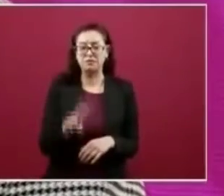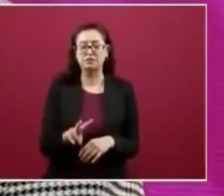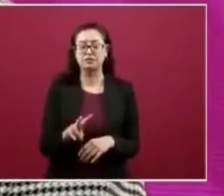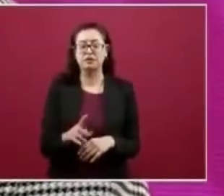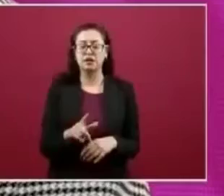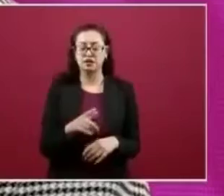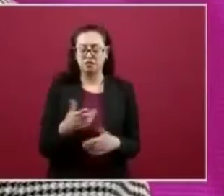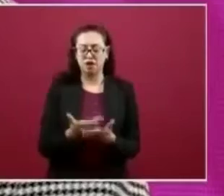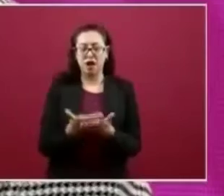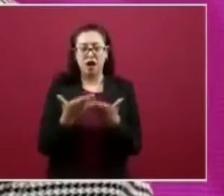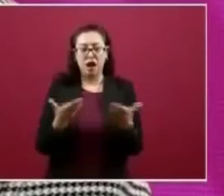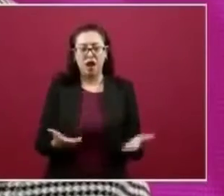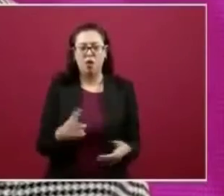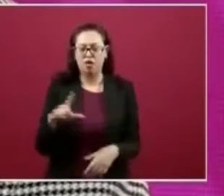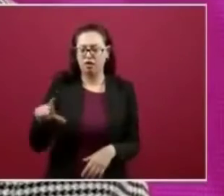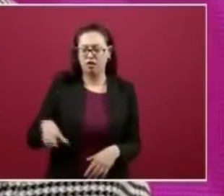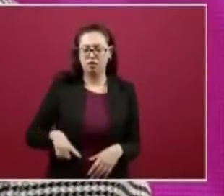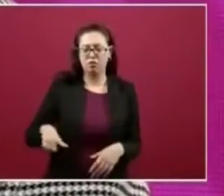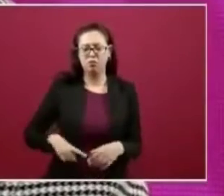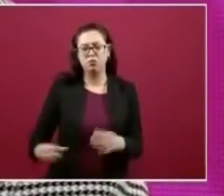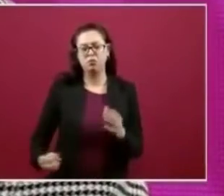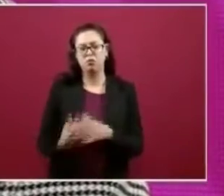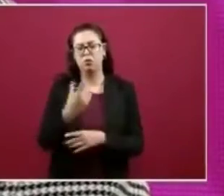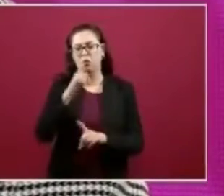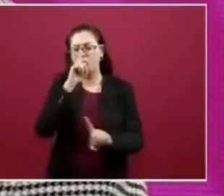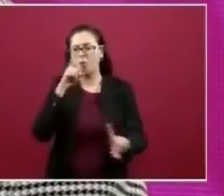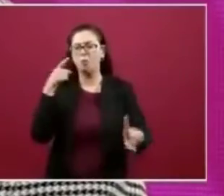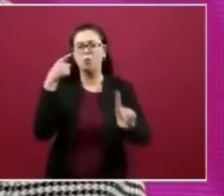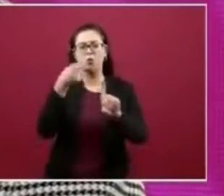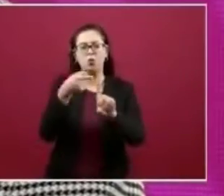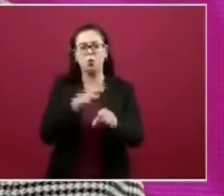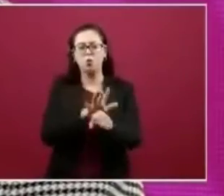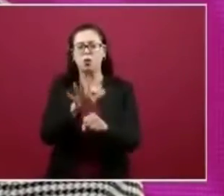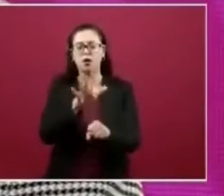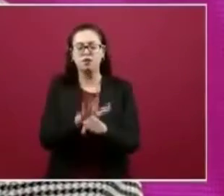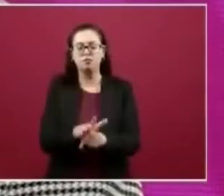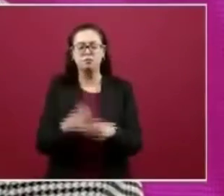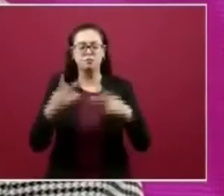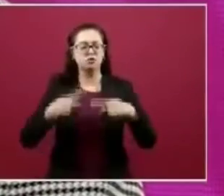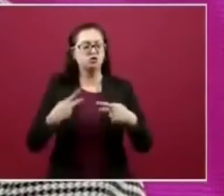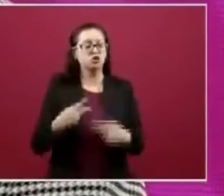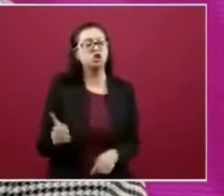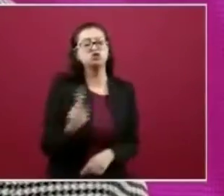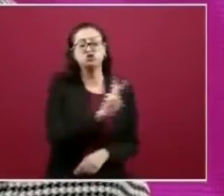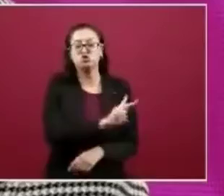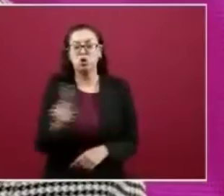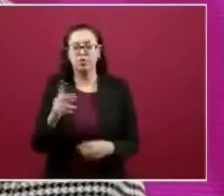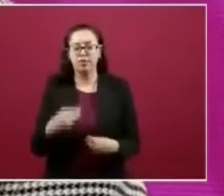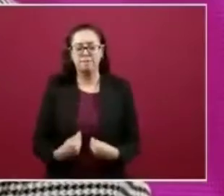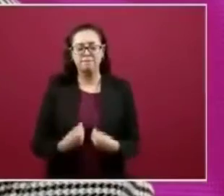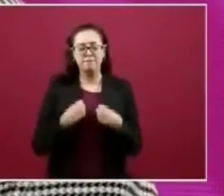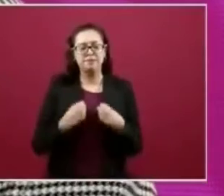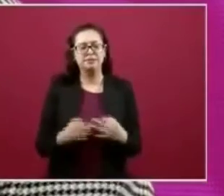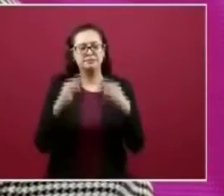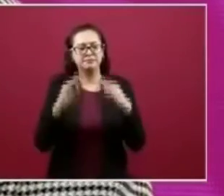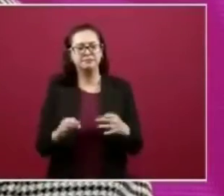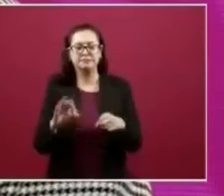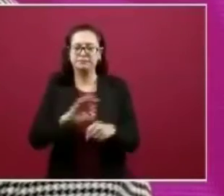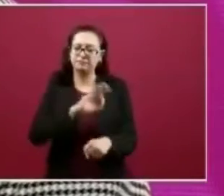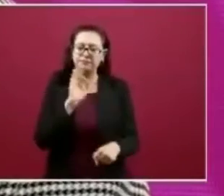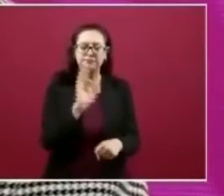objetivos de este gobierno es garantizar la vida y la integridad de todas las personas, procurando una